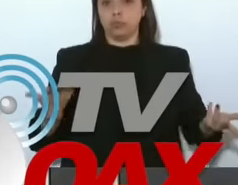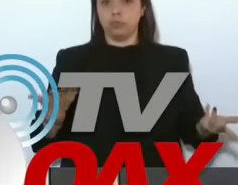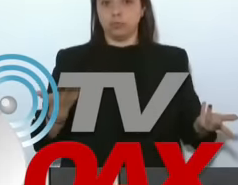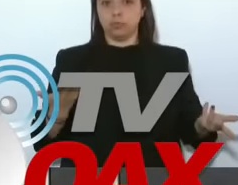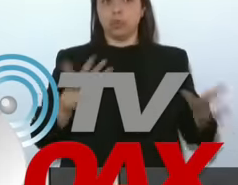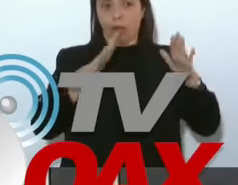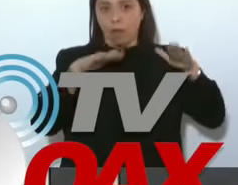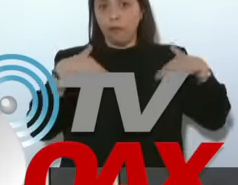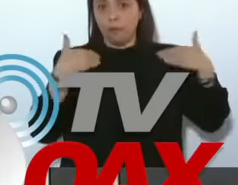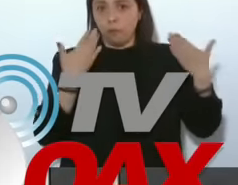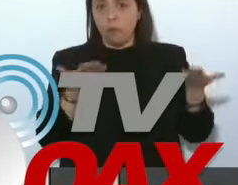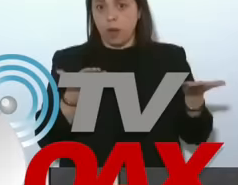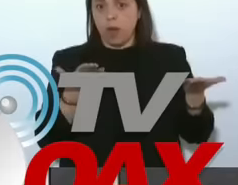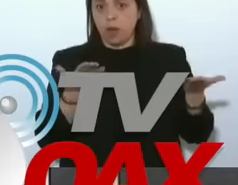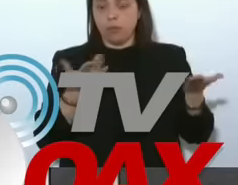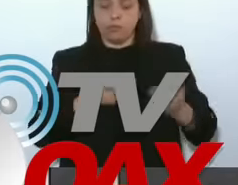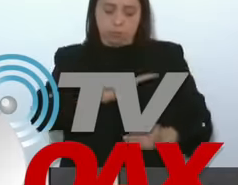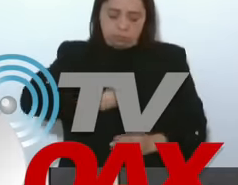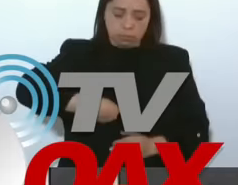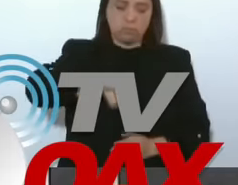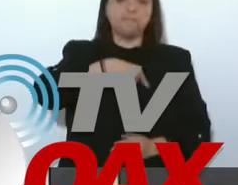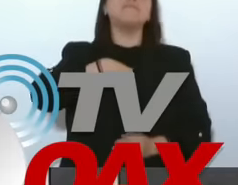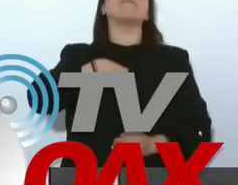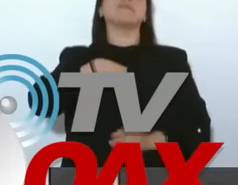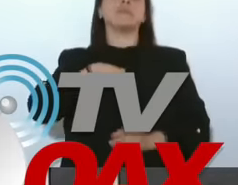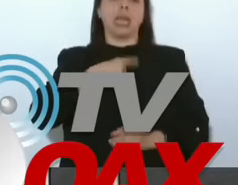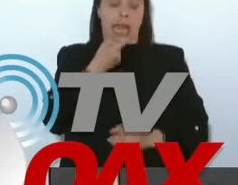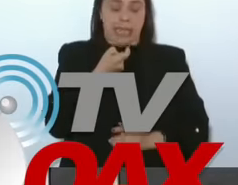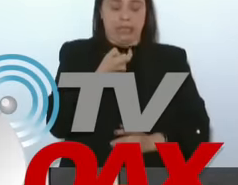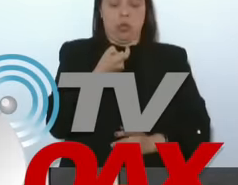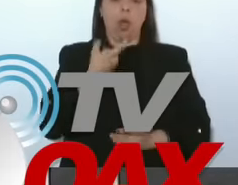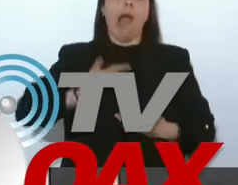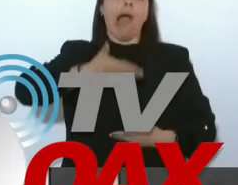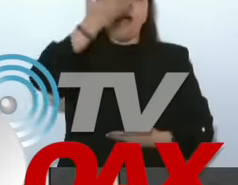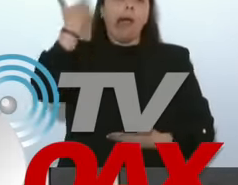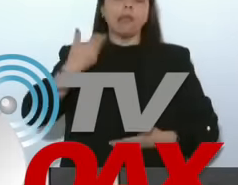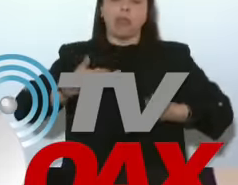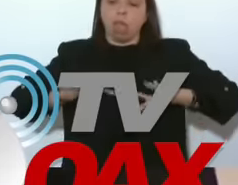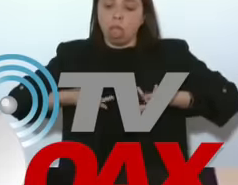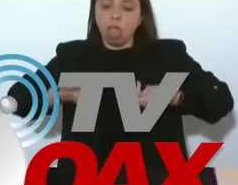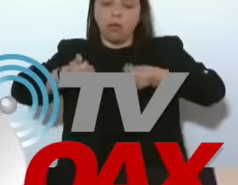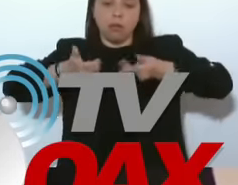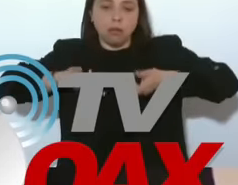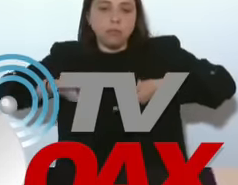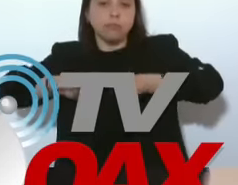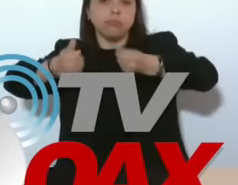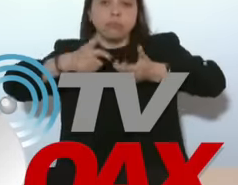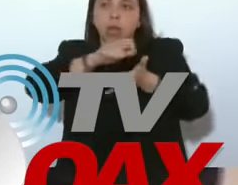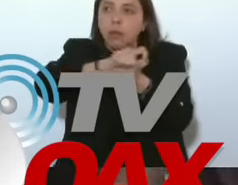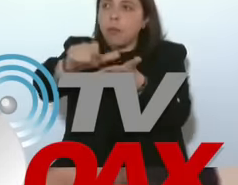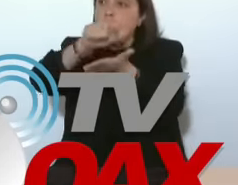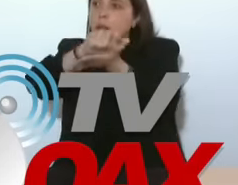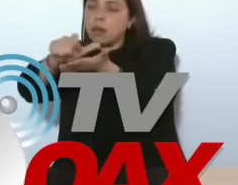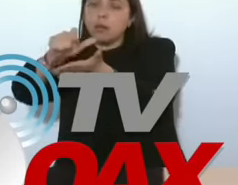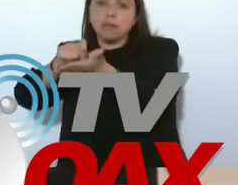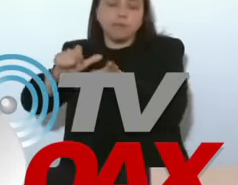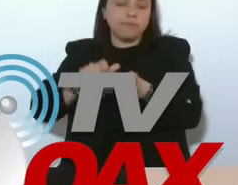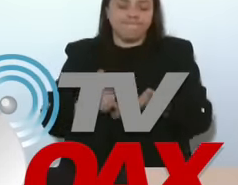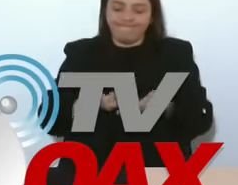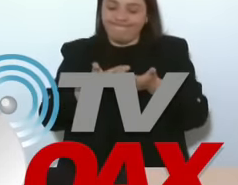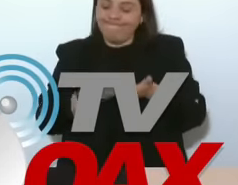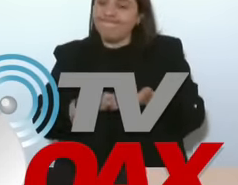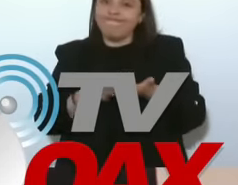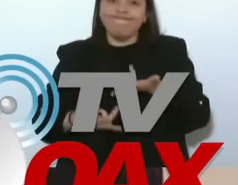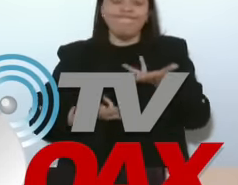qué logramos con esto? Que con lo que se gastaba antes y que no alcanzaba